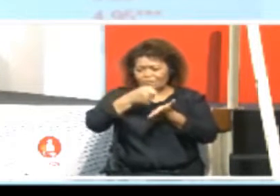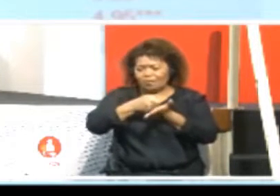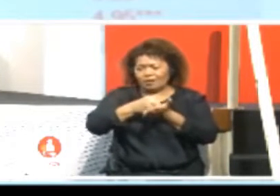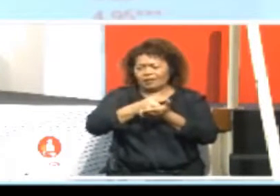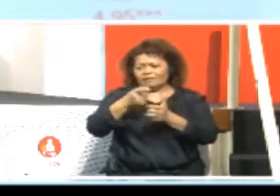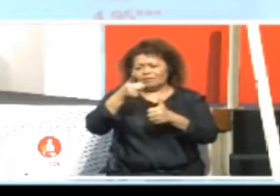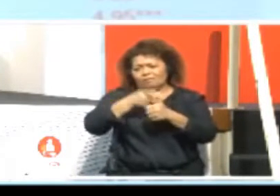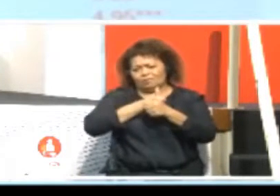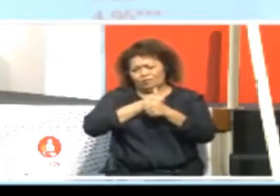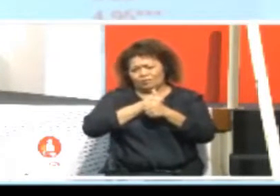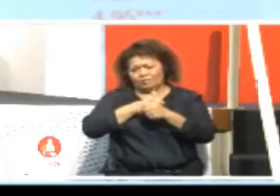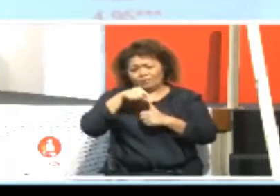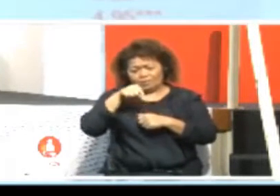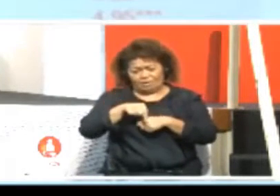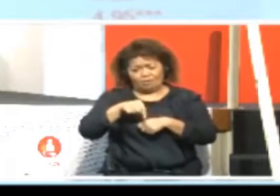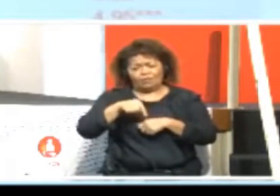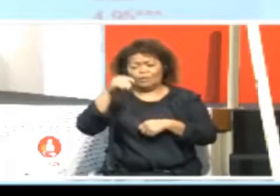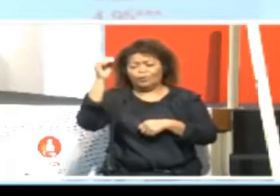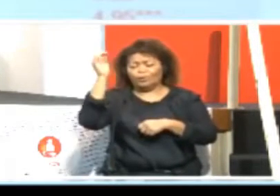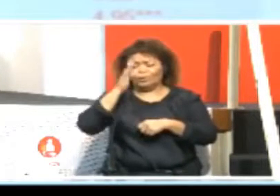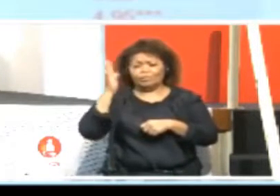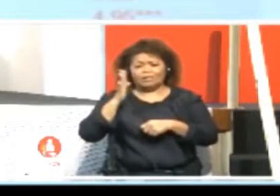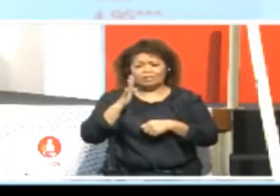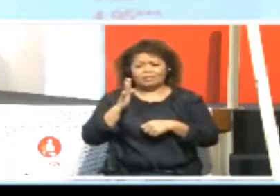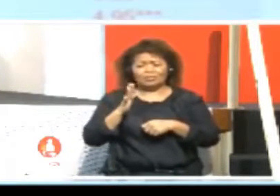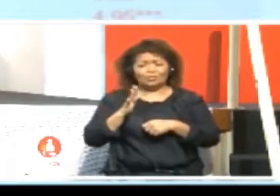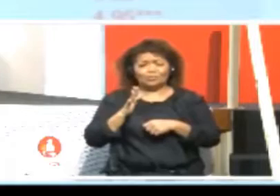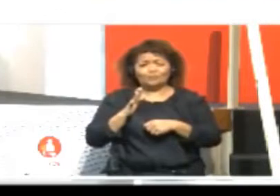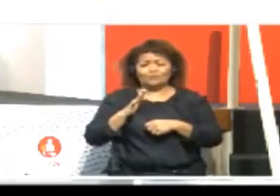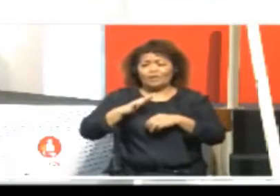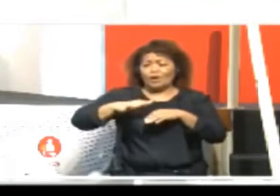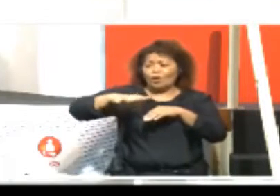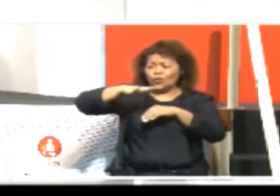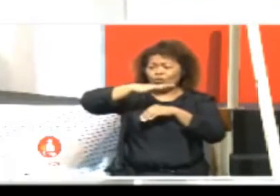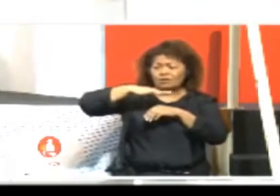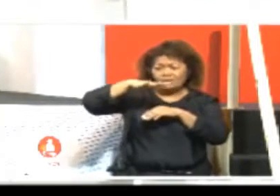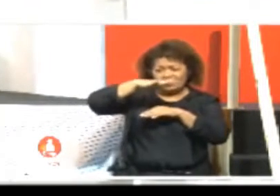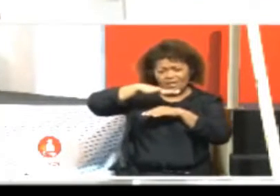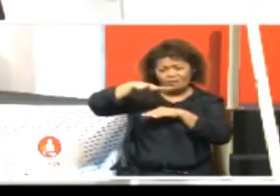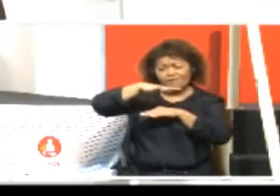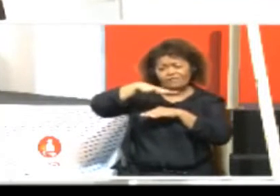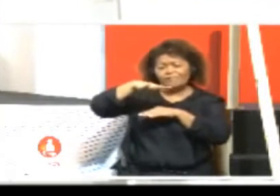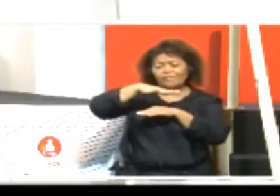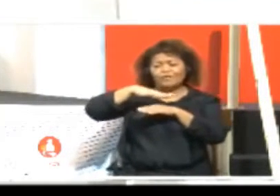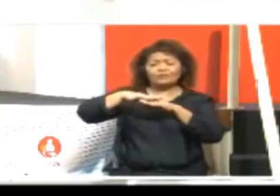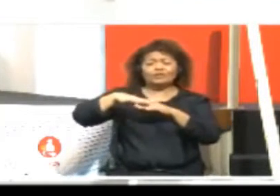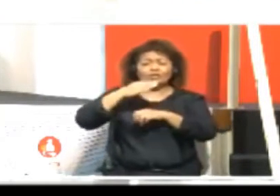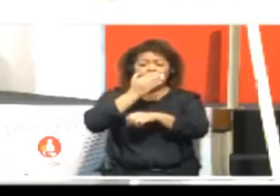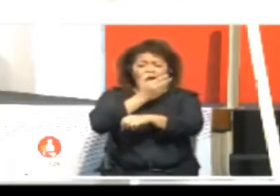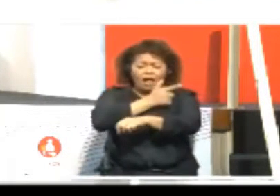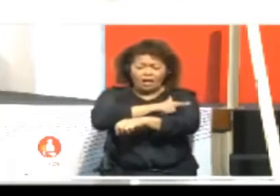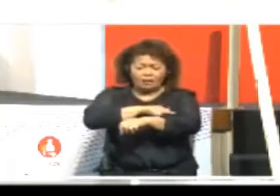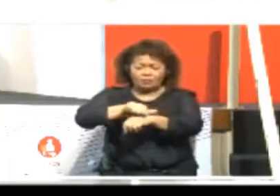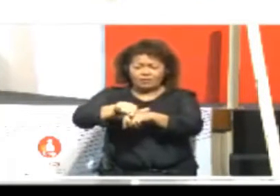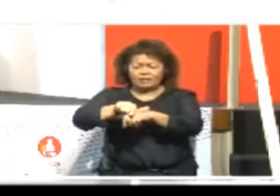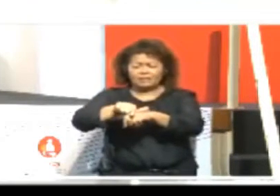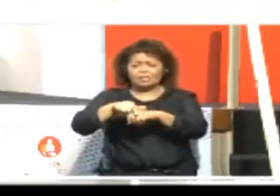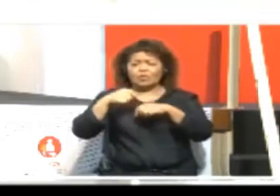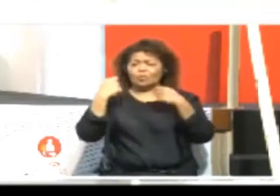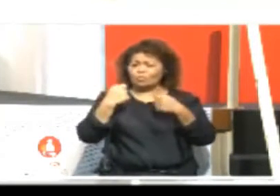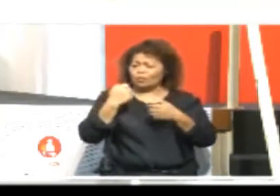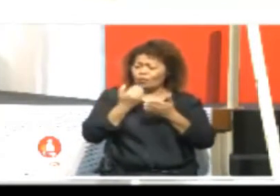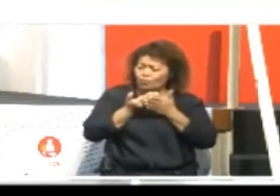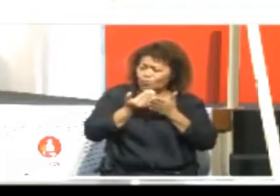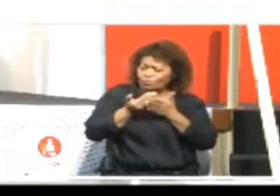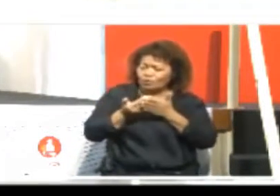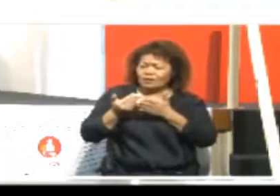nivel de experiencia del alcalde, sino simplemente qué tanto apoyo tiene el alcalde del consejo para poder